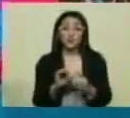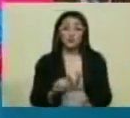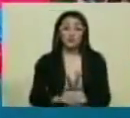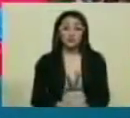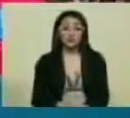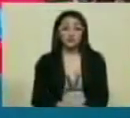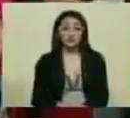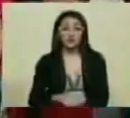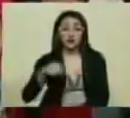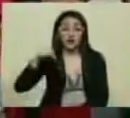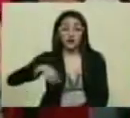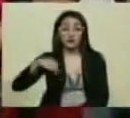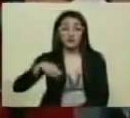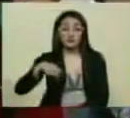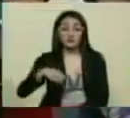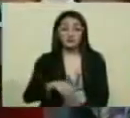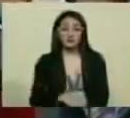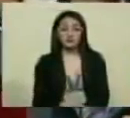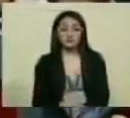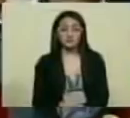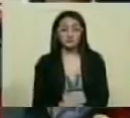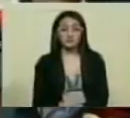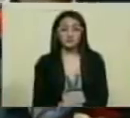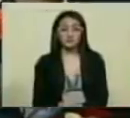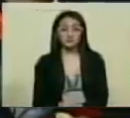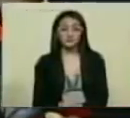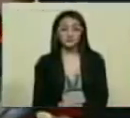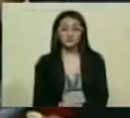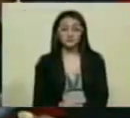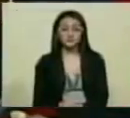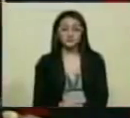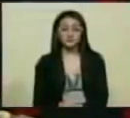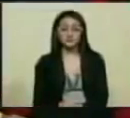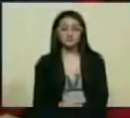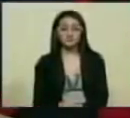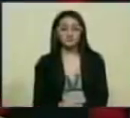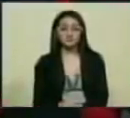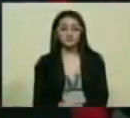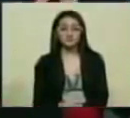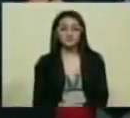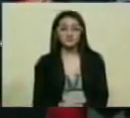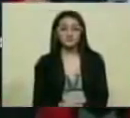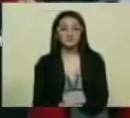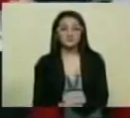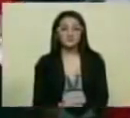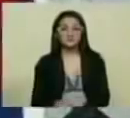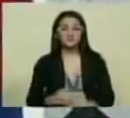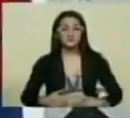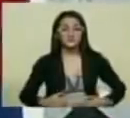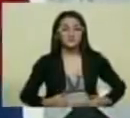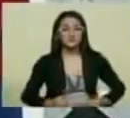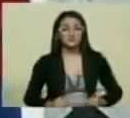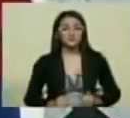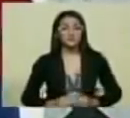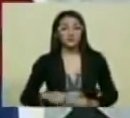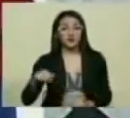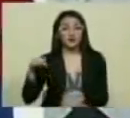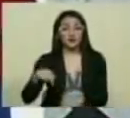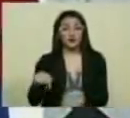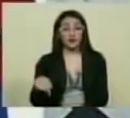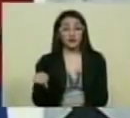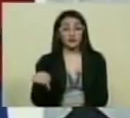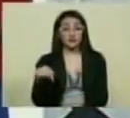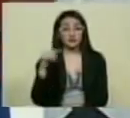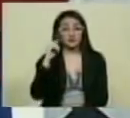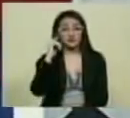este lugar, miren, muchachos, compañeros y compañeras, aquí en este mismo lugar